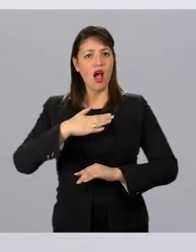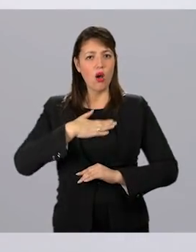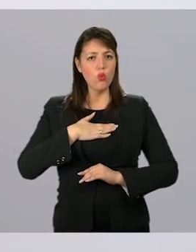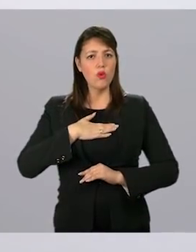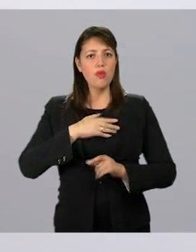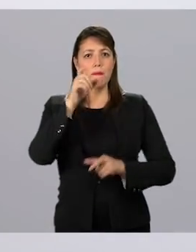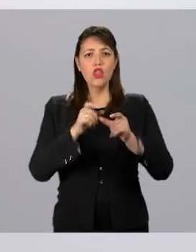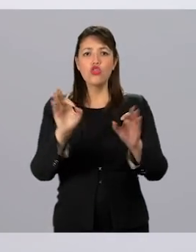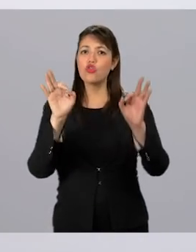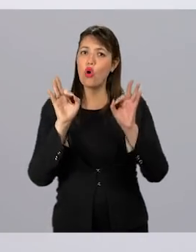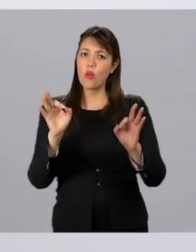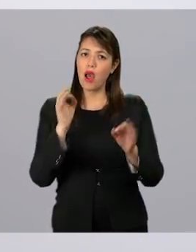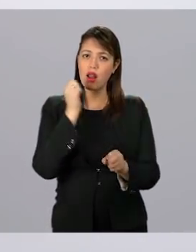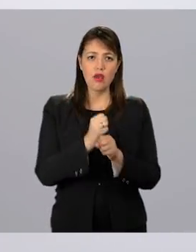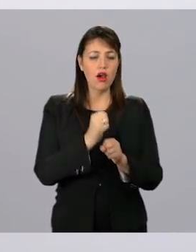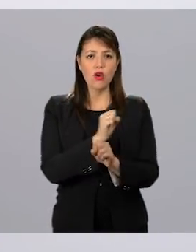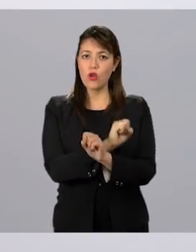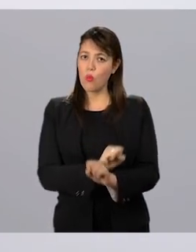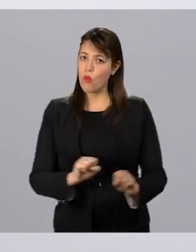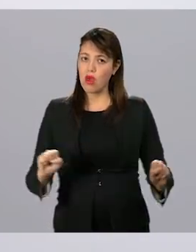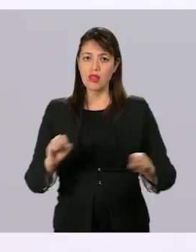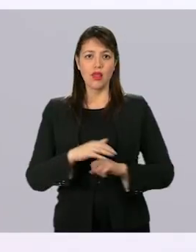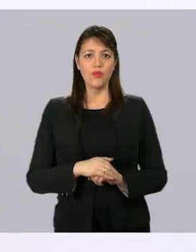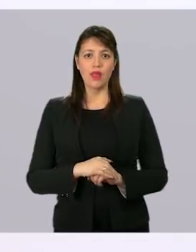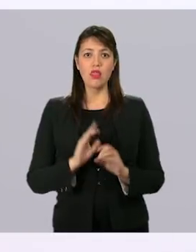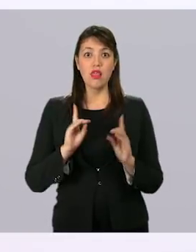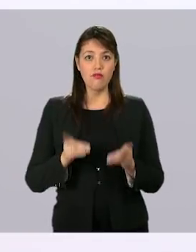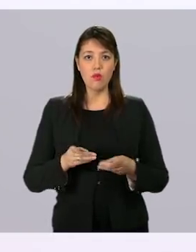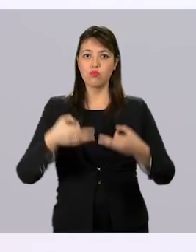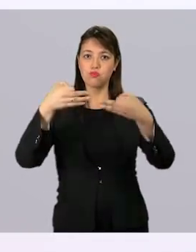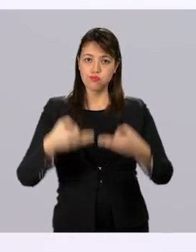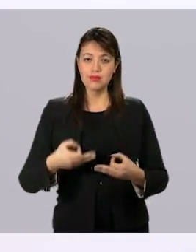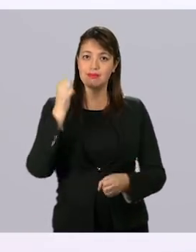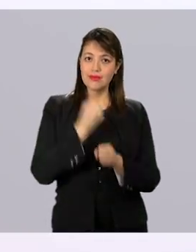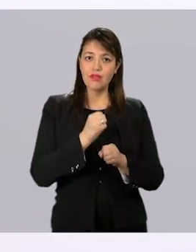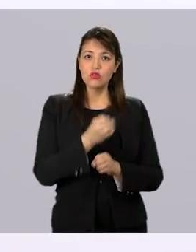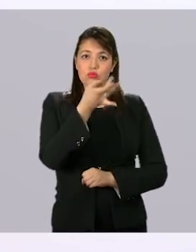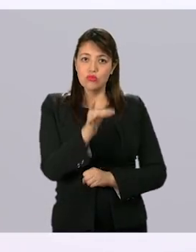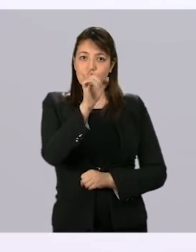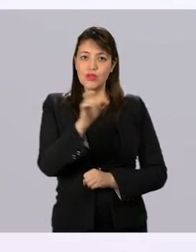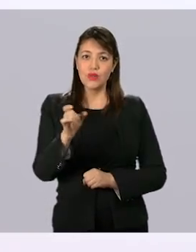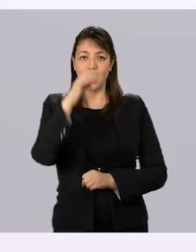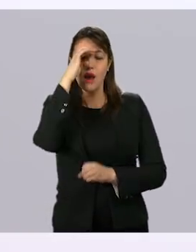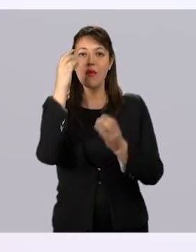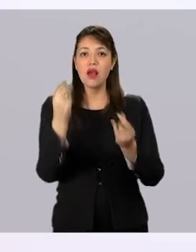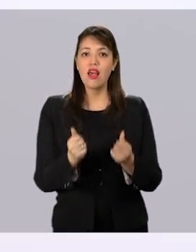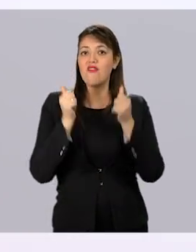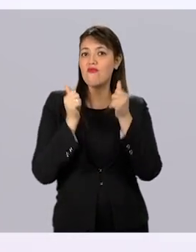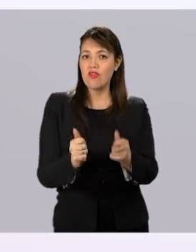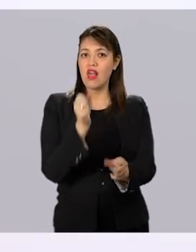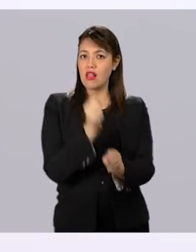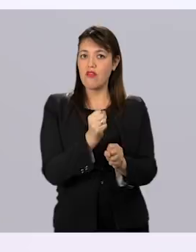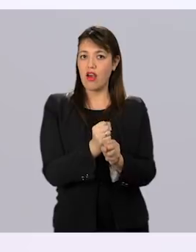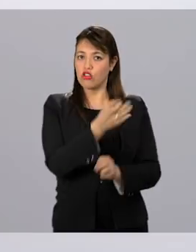con discapacidad no pueden ejercer con normalidad ningún tipo de trabajo. Debemos garantizar que los empleos sean solo para personas con capacidad de